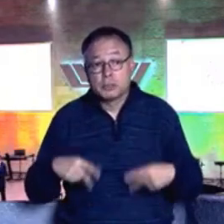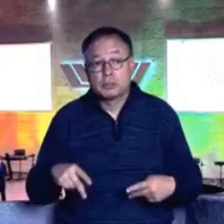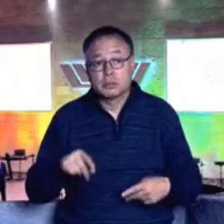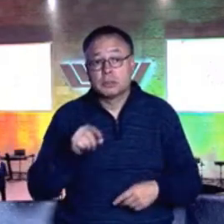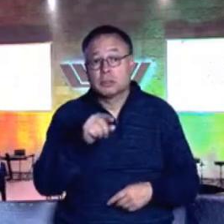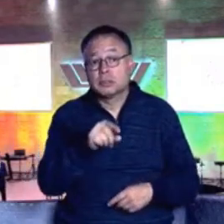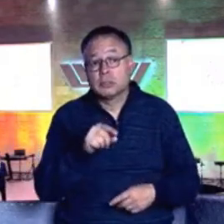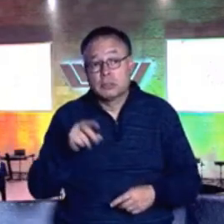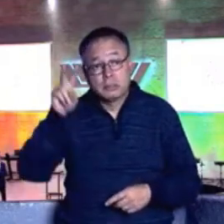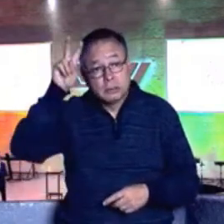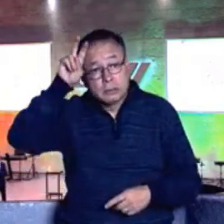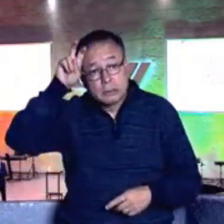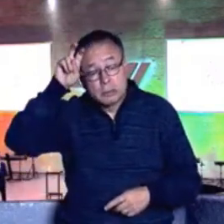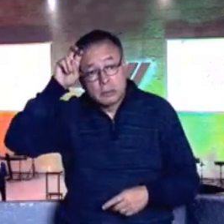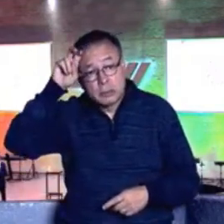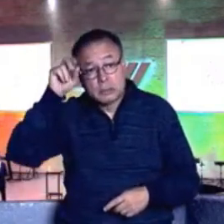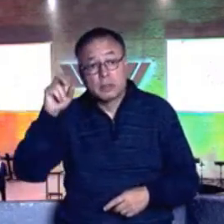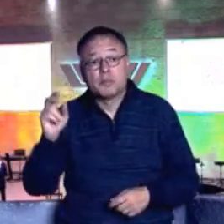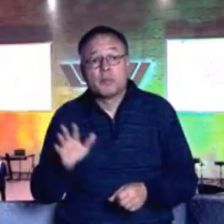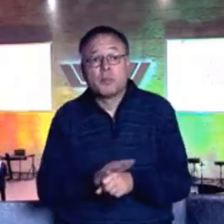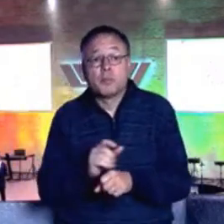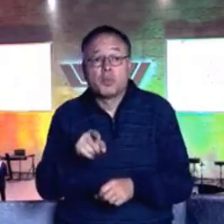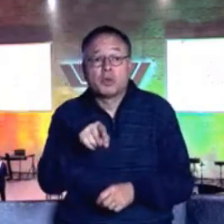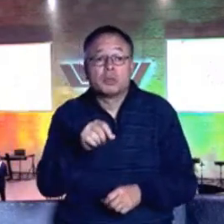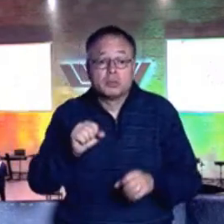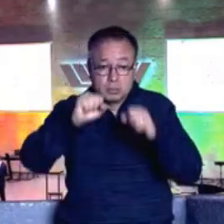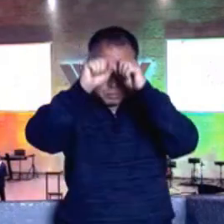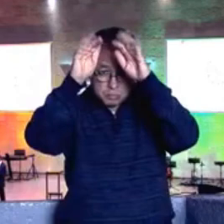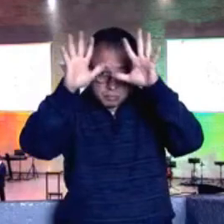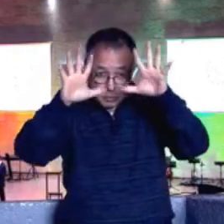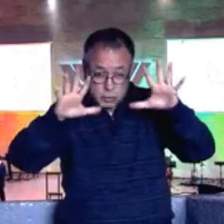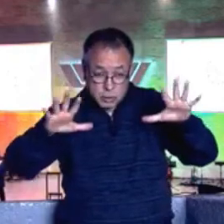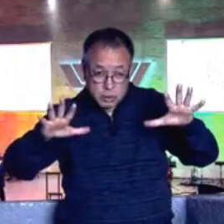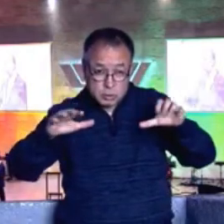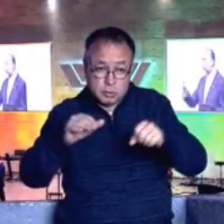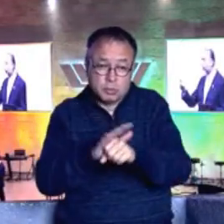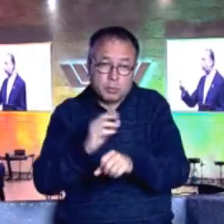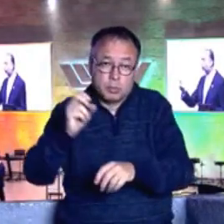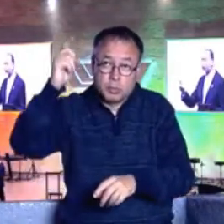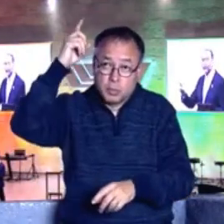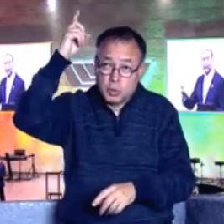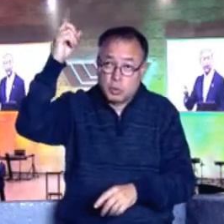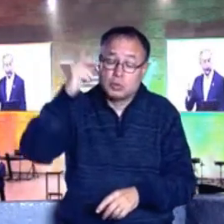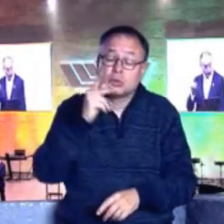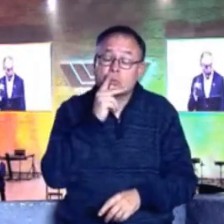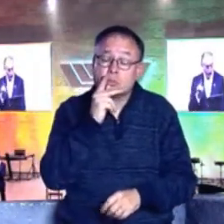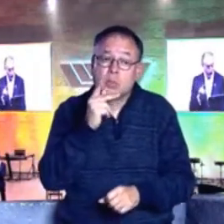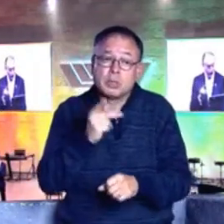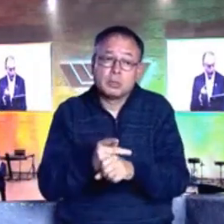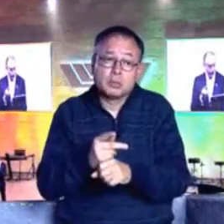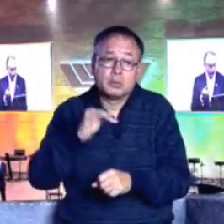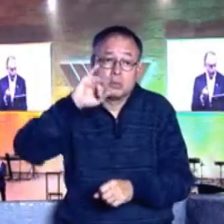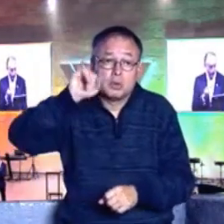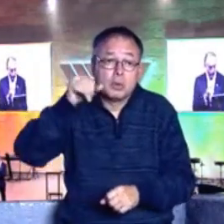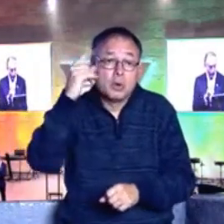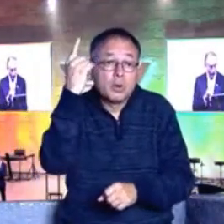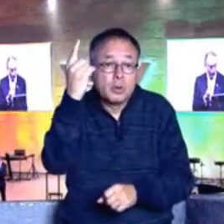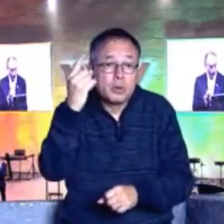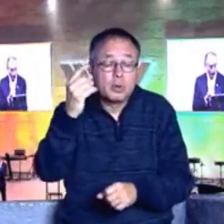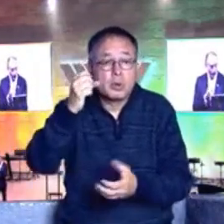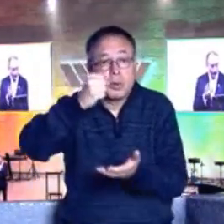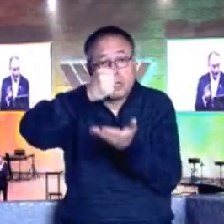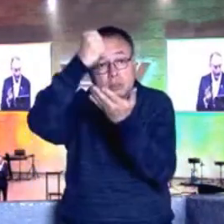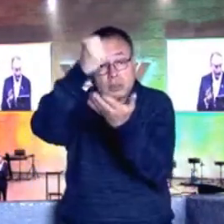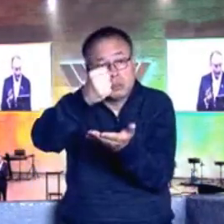sobre tu vida porque tú tienes un padre que se llama cómo Jehová serán una